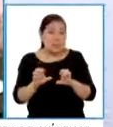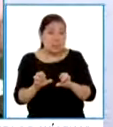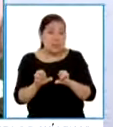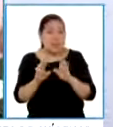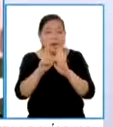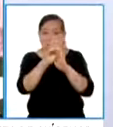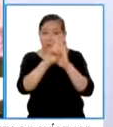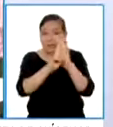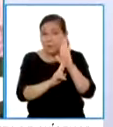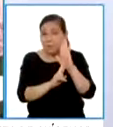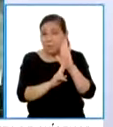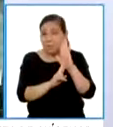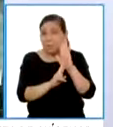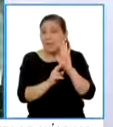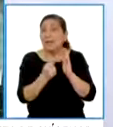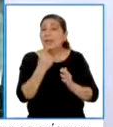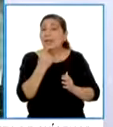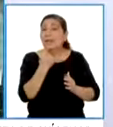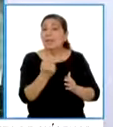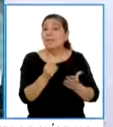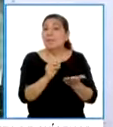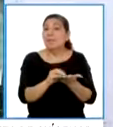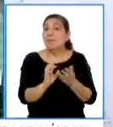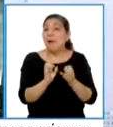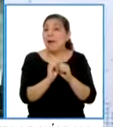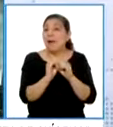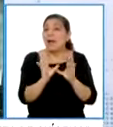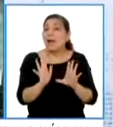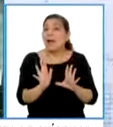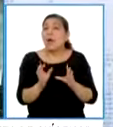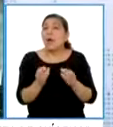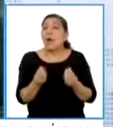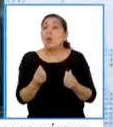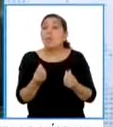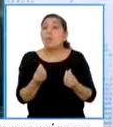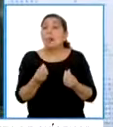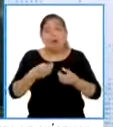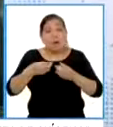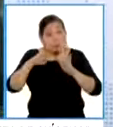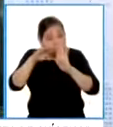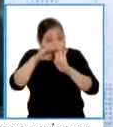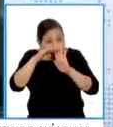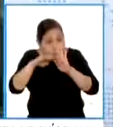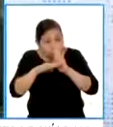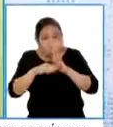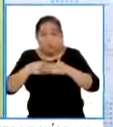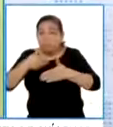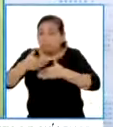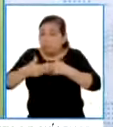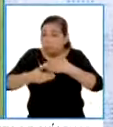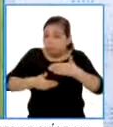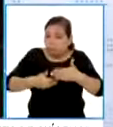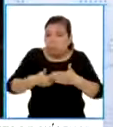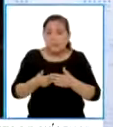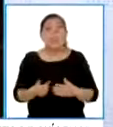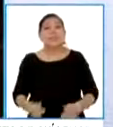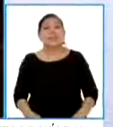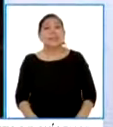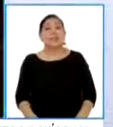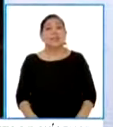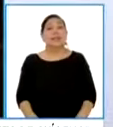un reglamento que señala claramente cómo es que tiene que el protocolo, los procedimientos que tienen que